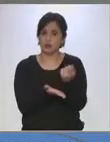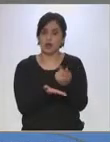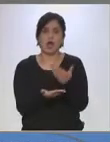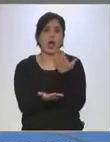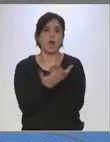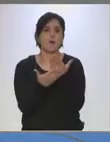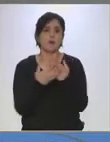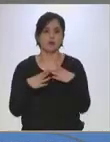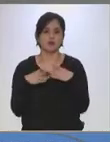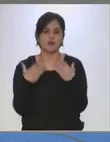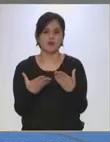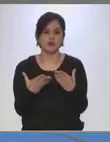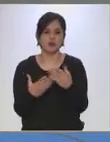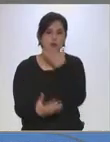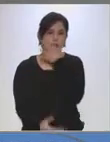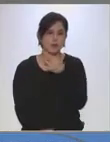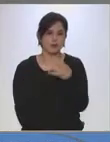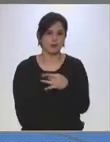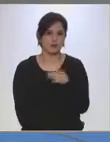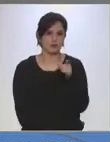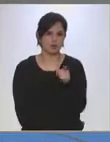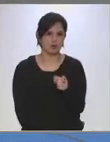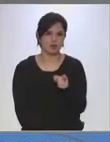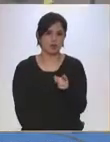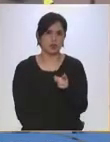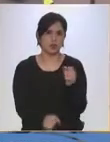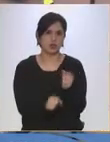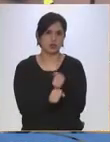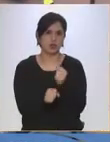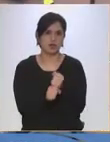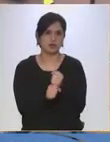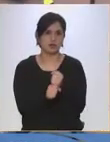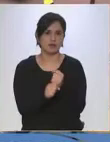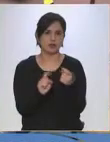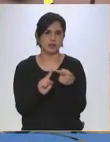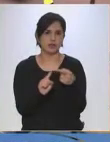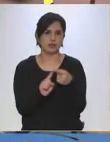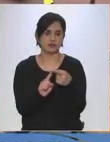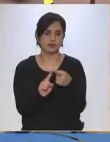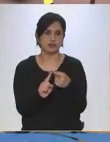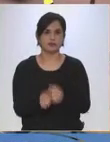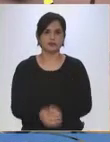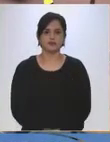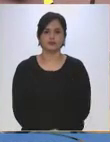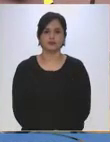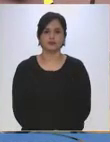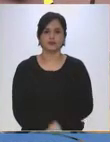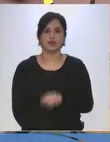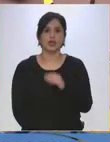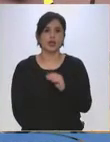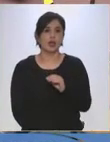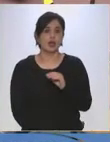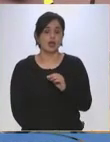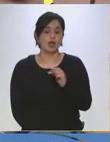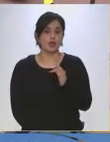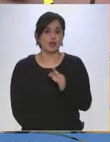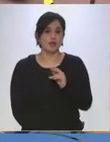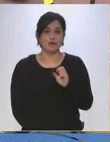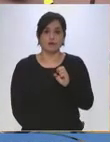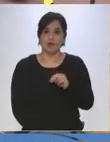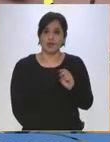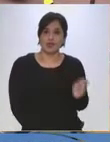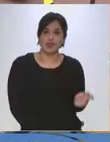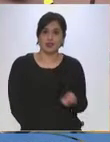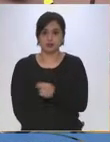felicitar lo increíble que fue su desempeño en esta oportunidad francisca paso del tenis